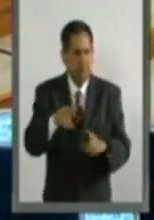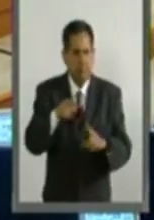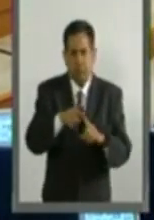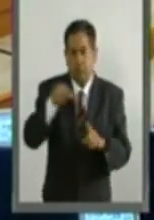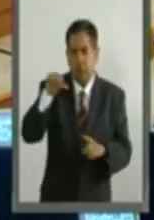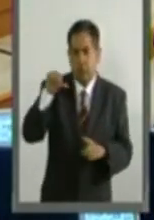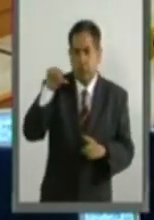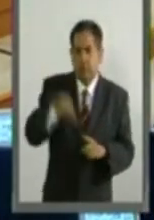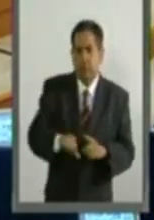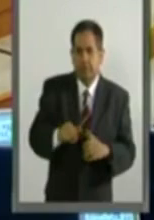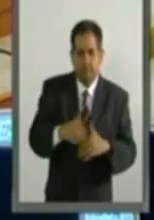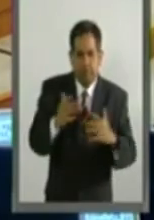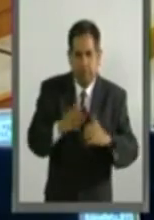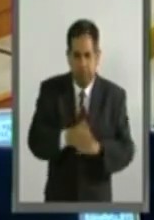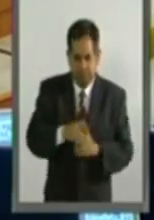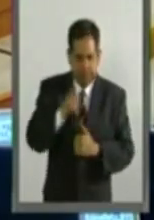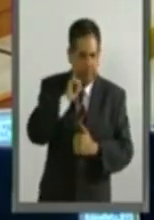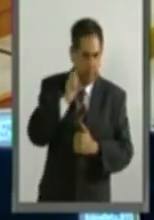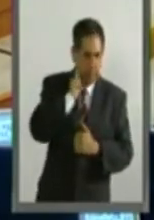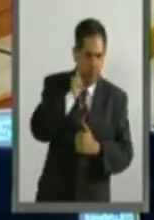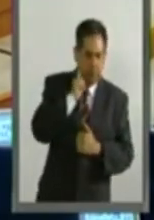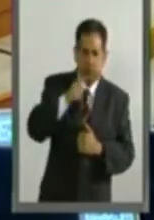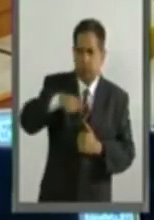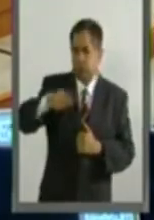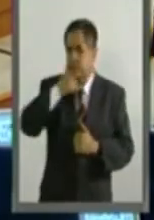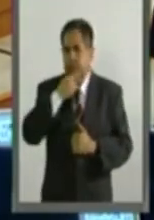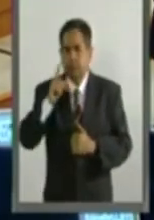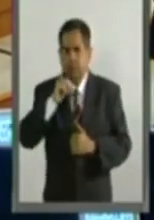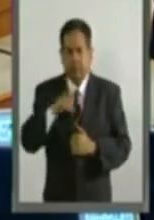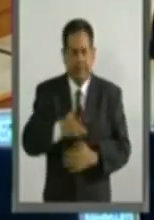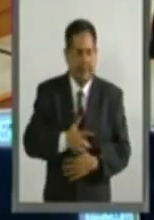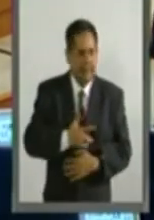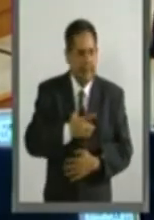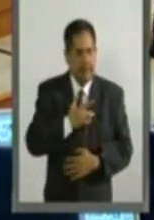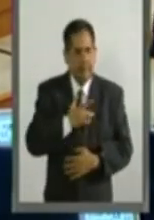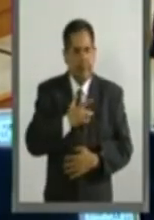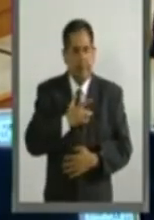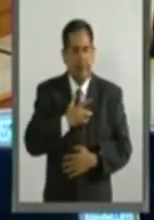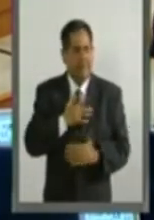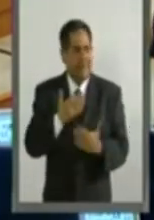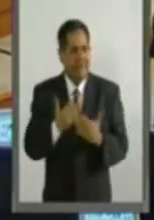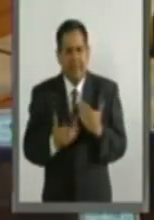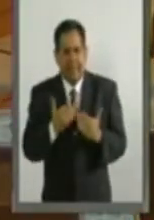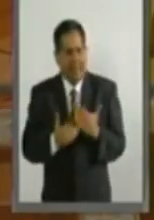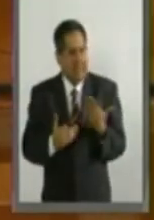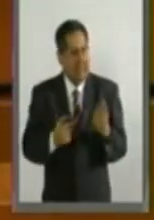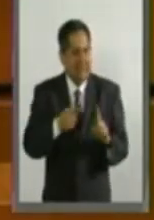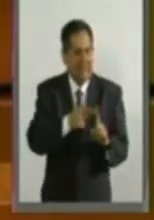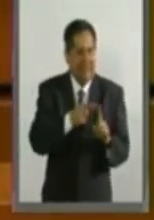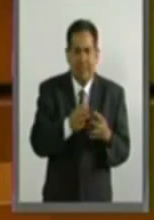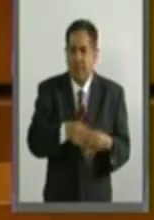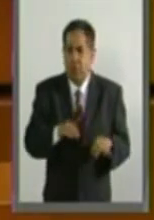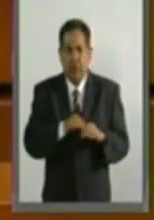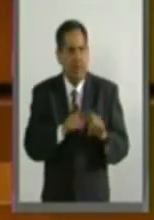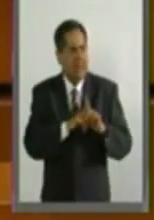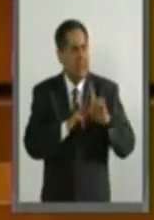hoy las senadoras y los senadores estamos sintiendo que va a faltar alguien importante con